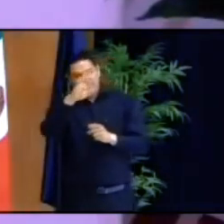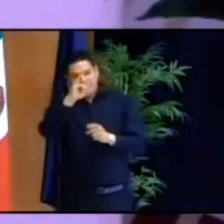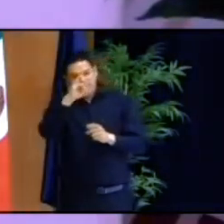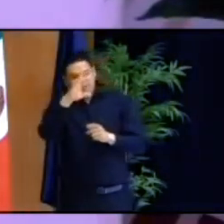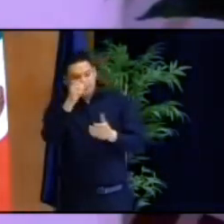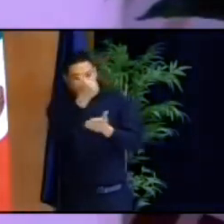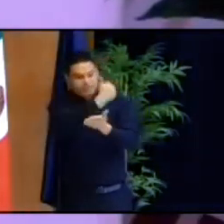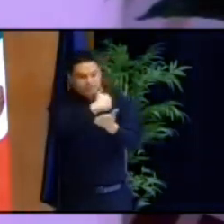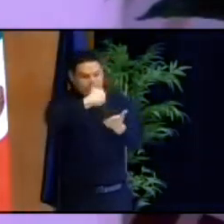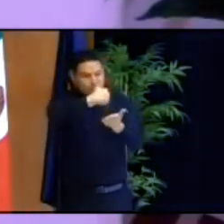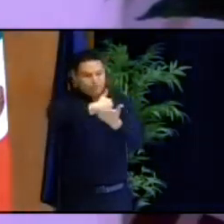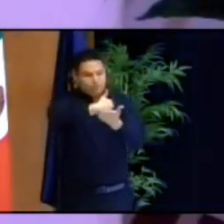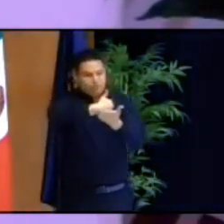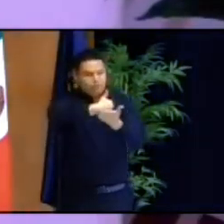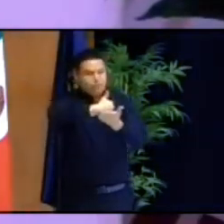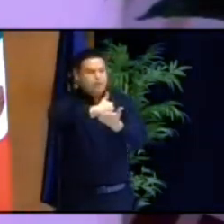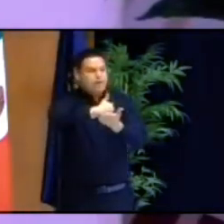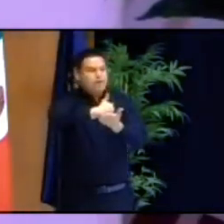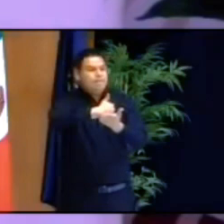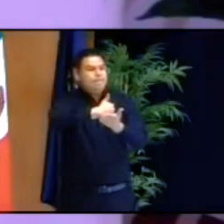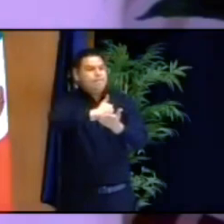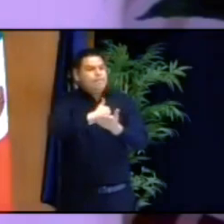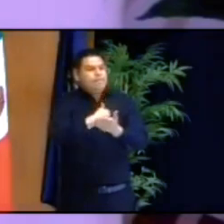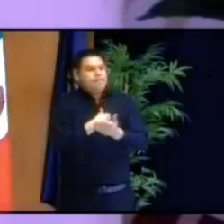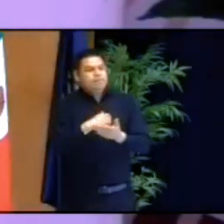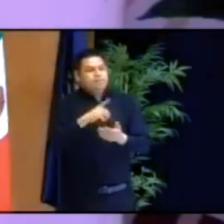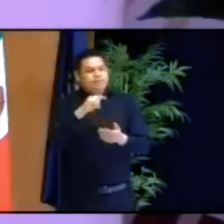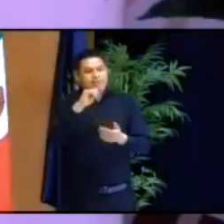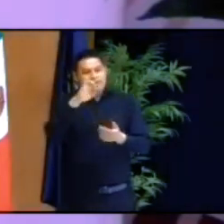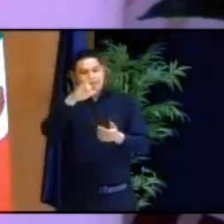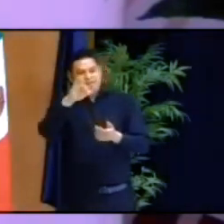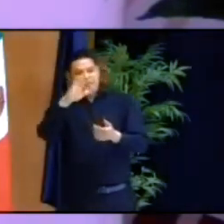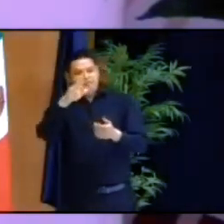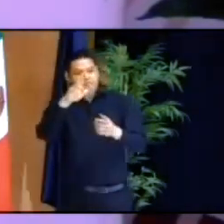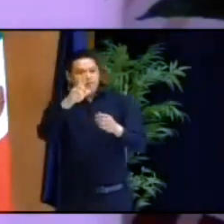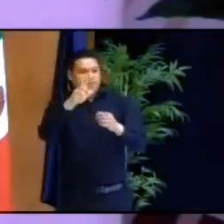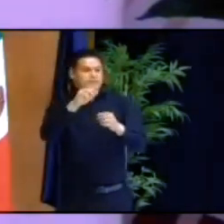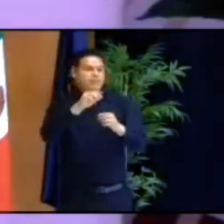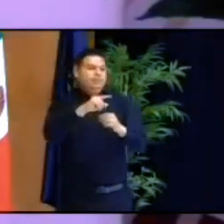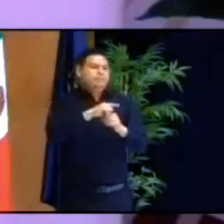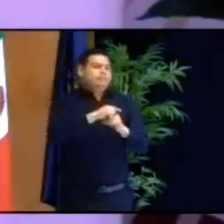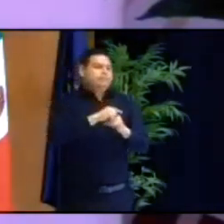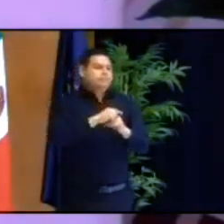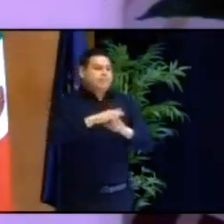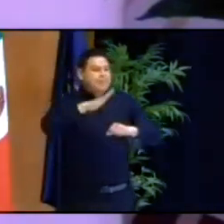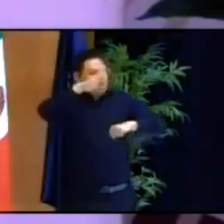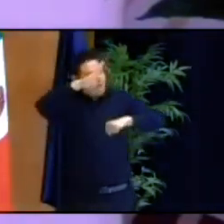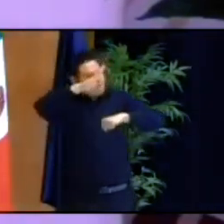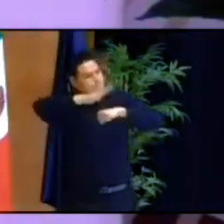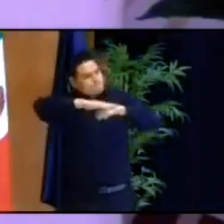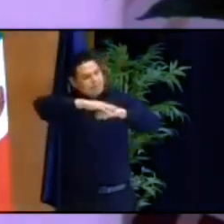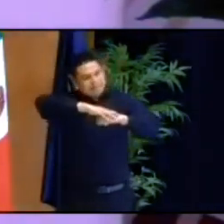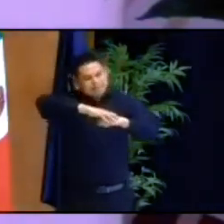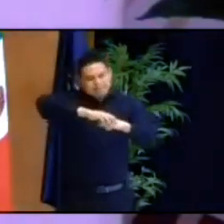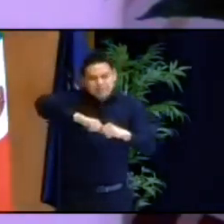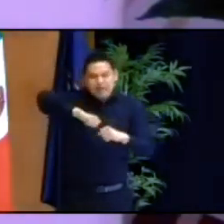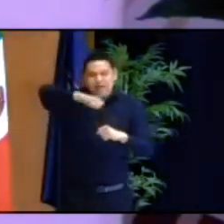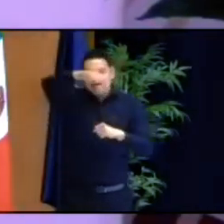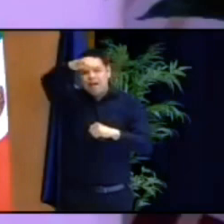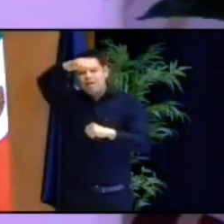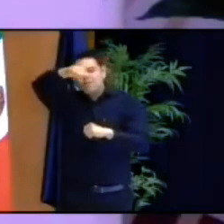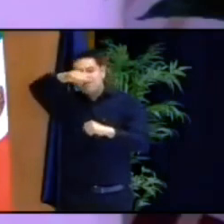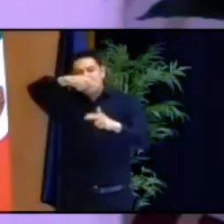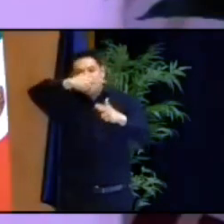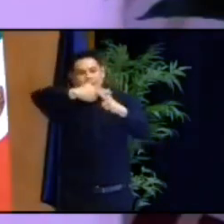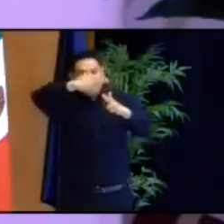ciudad. Significa teleféricos que van desde las zonas más altas de la Ciudad de